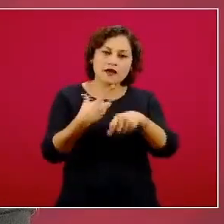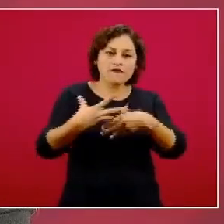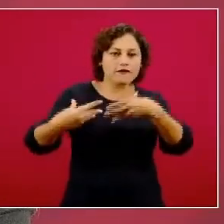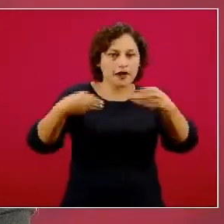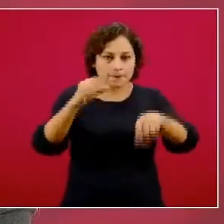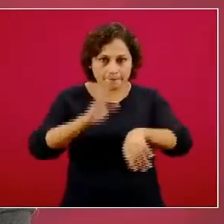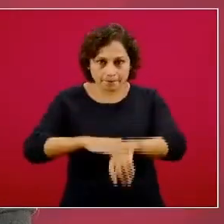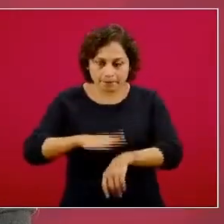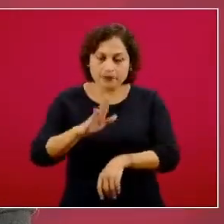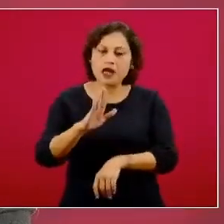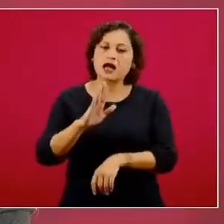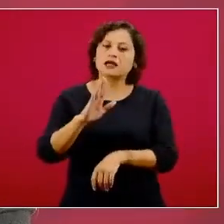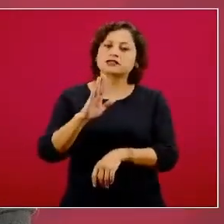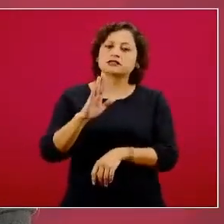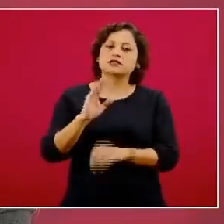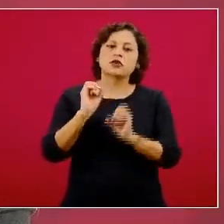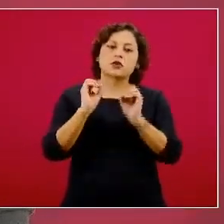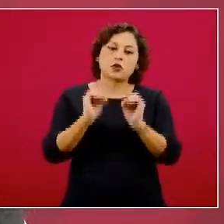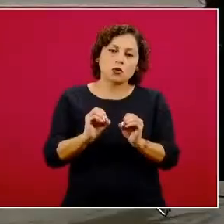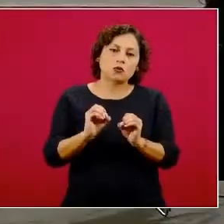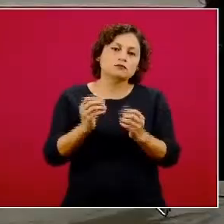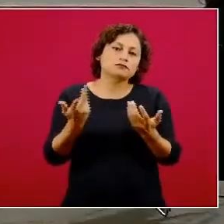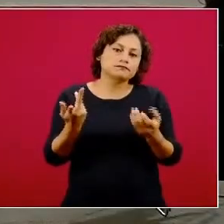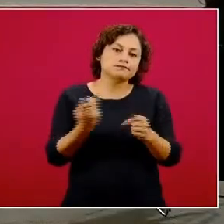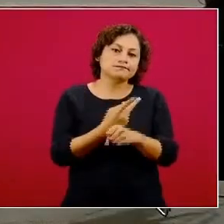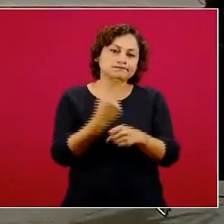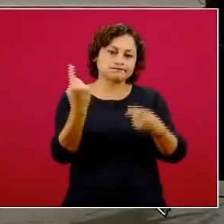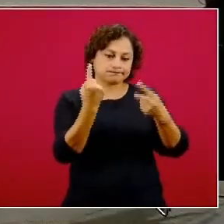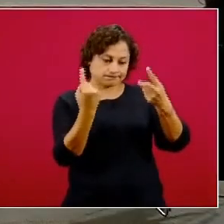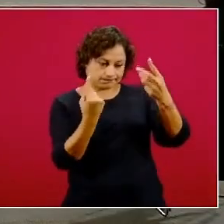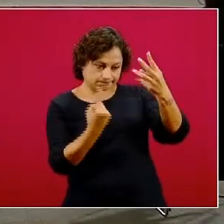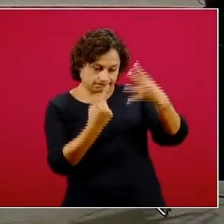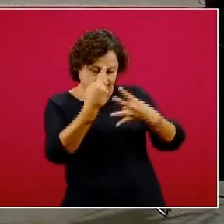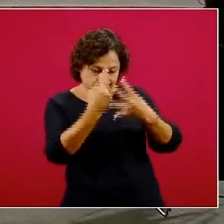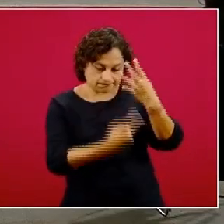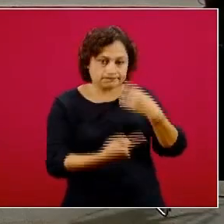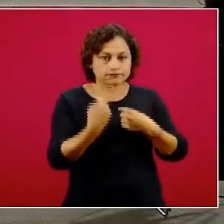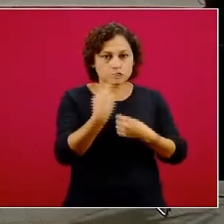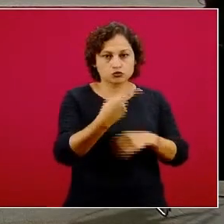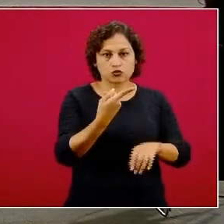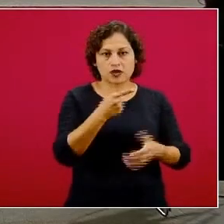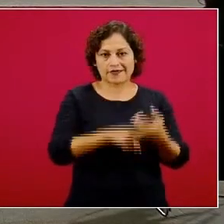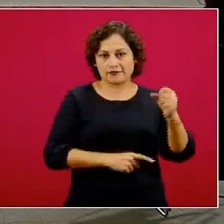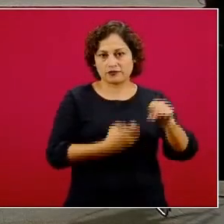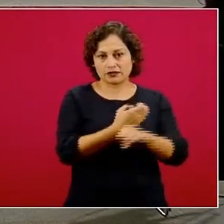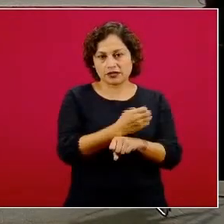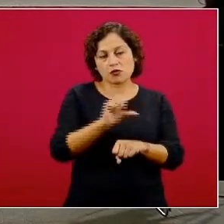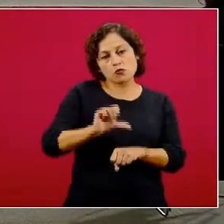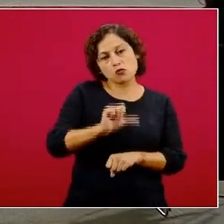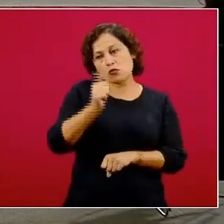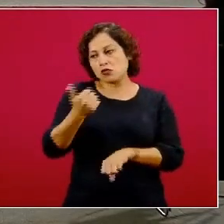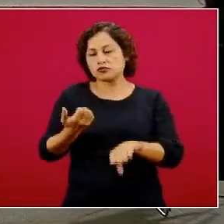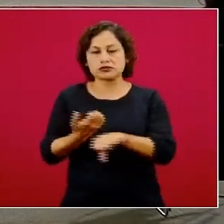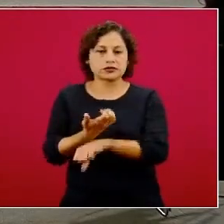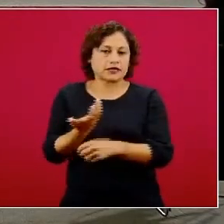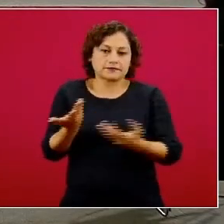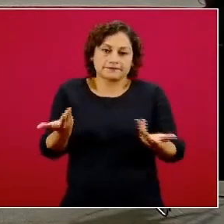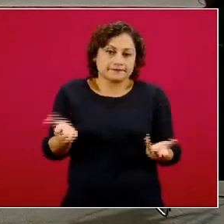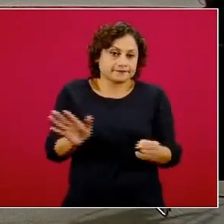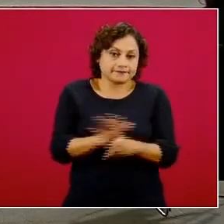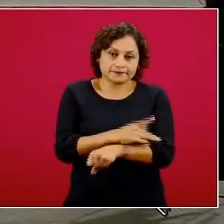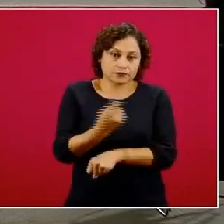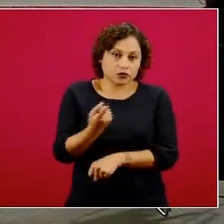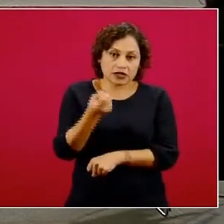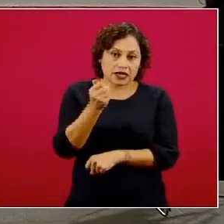el incremento de indicadores específicamente para el Estado o para cualquier otro, porque pues son